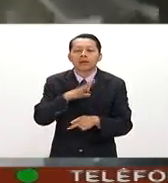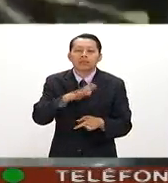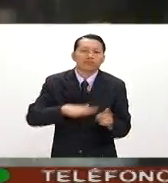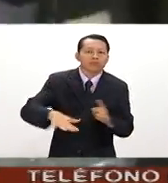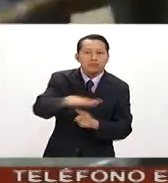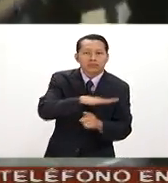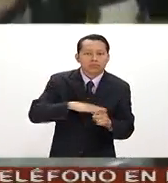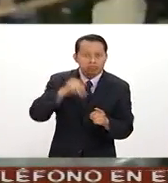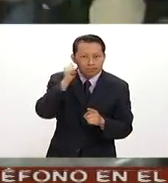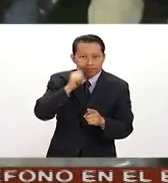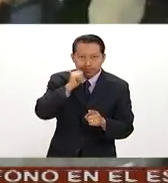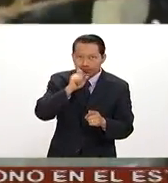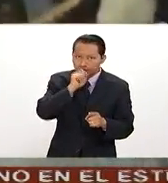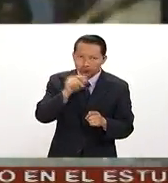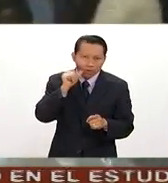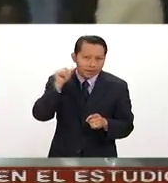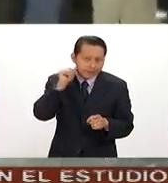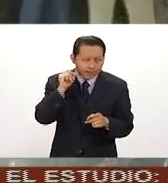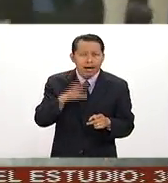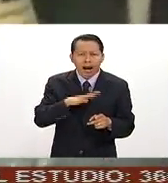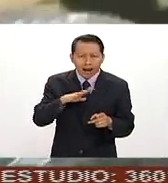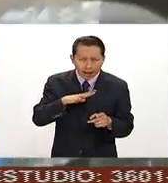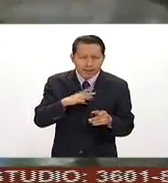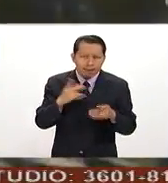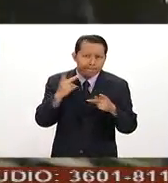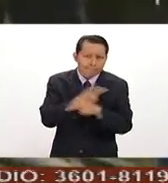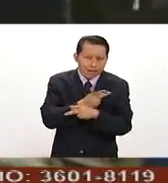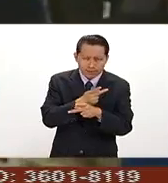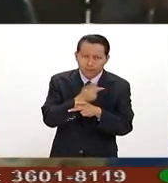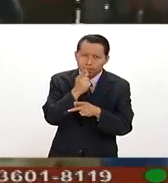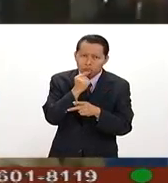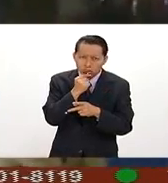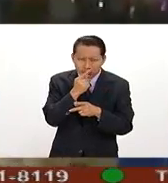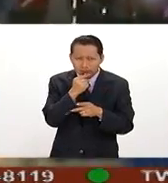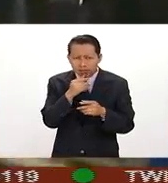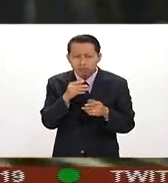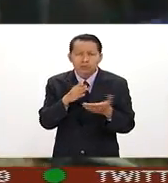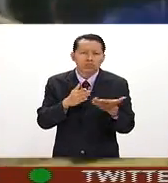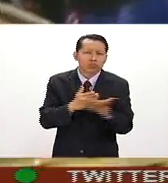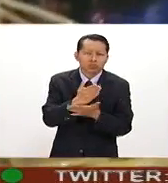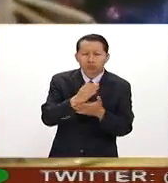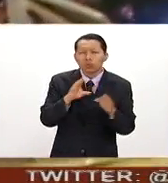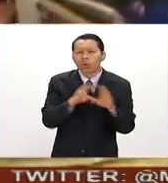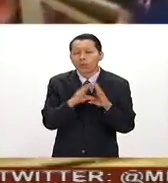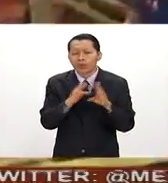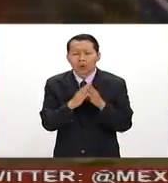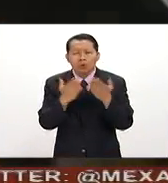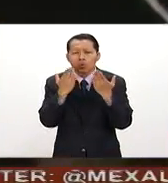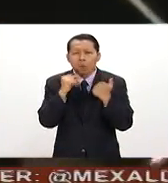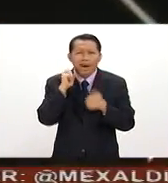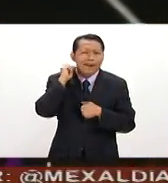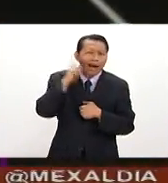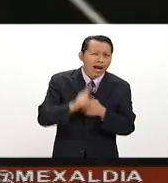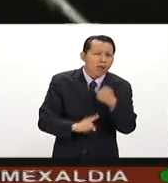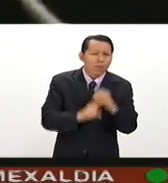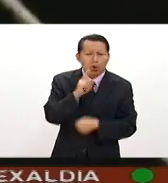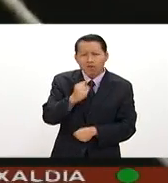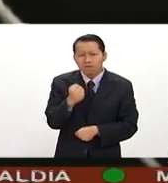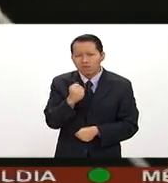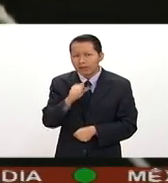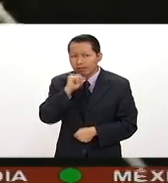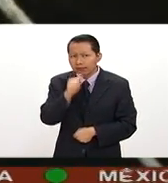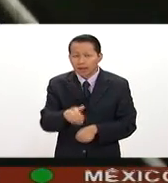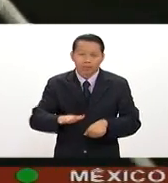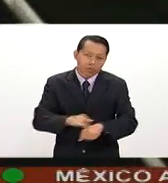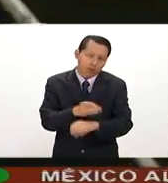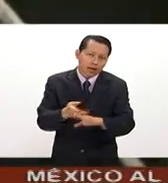anunció precisamente ayer que este operativo se realizó sin ningún incidente ya que previamente se había